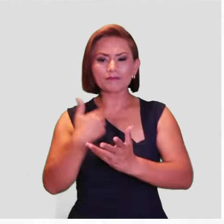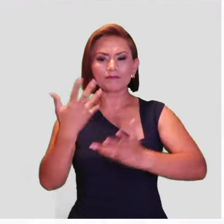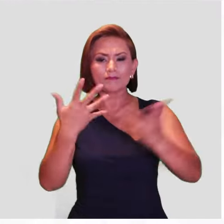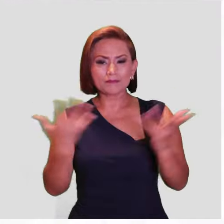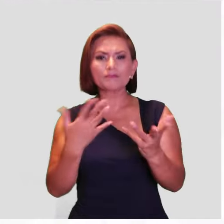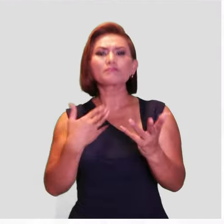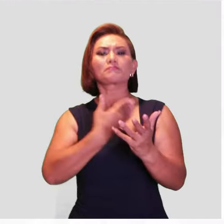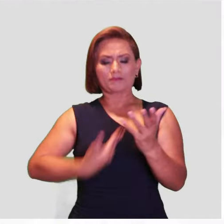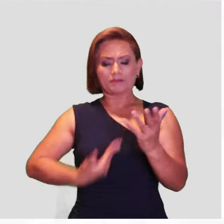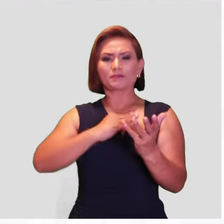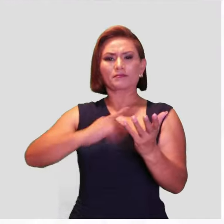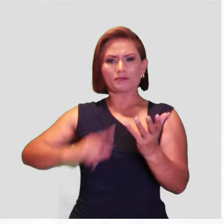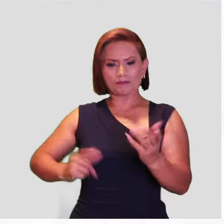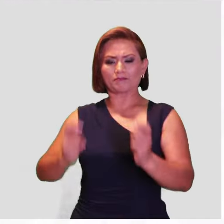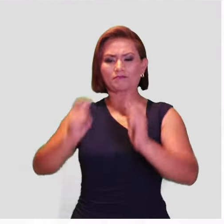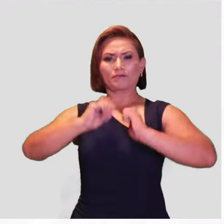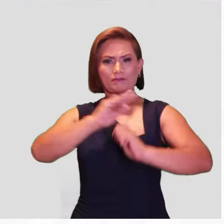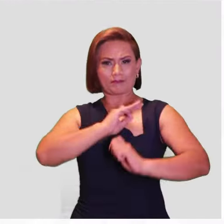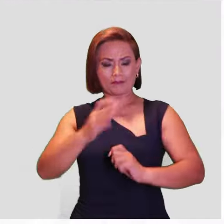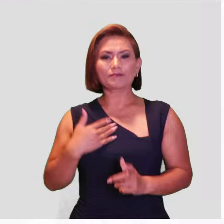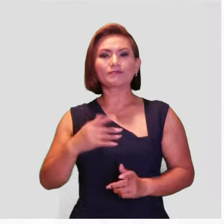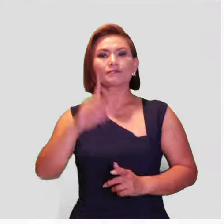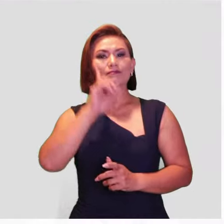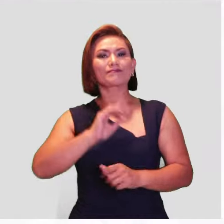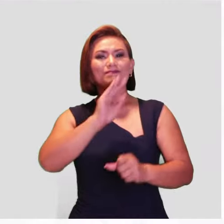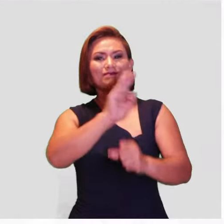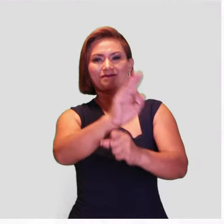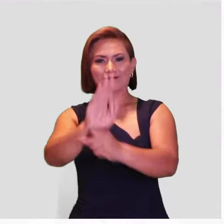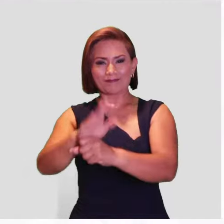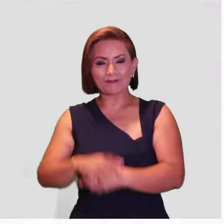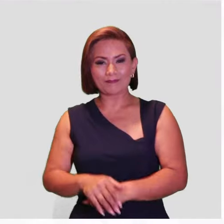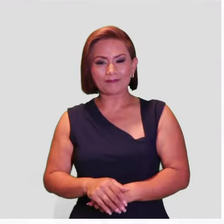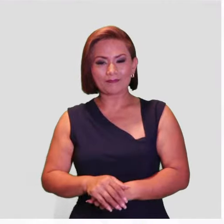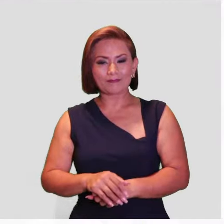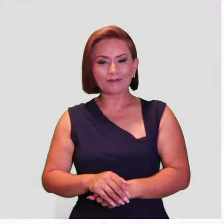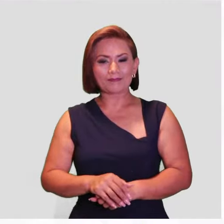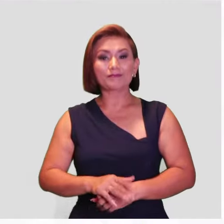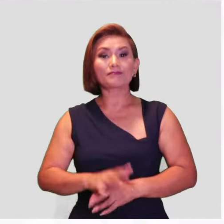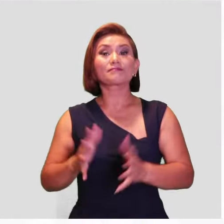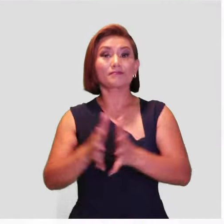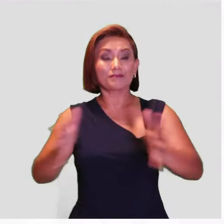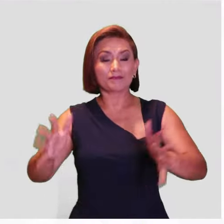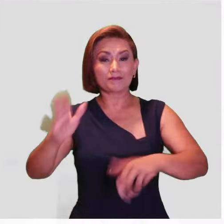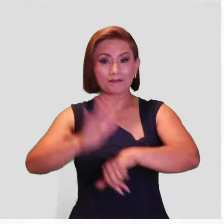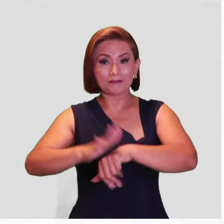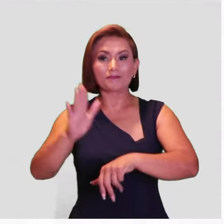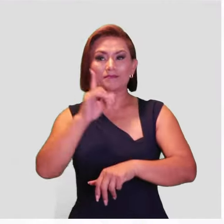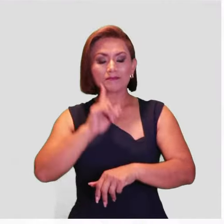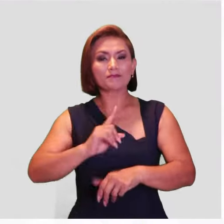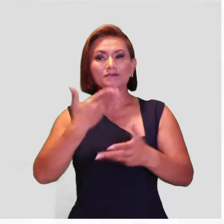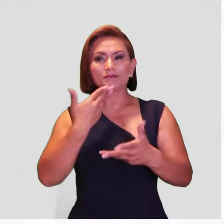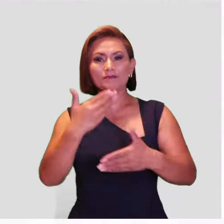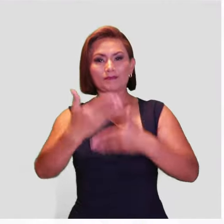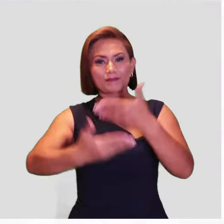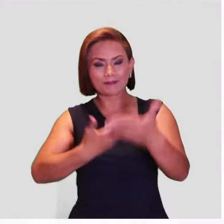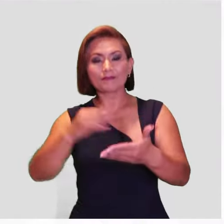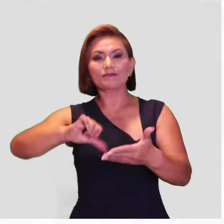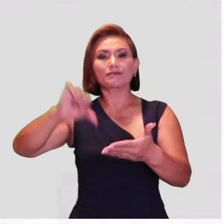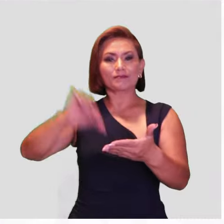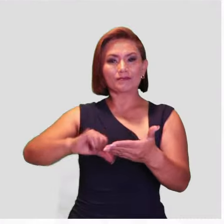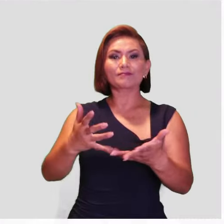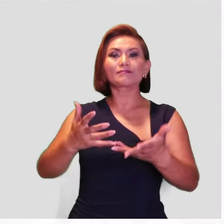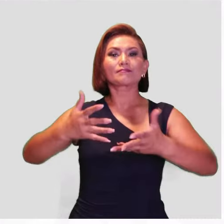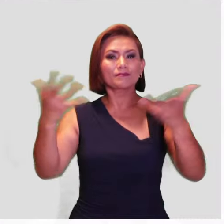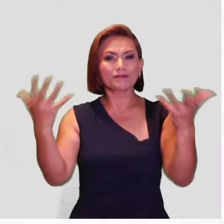presidenta municipal, de ser la presidenta de la seguridad. Somos más los que queremos darle a San Juan su tranquilidad. Hoy es tiempo de